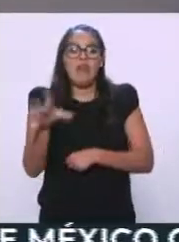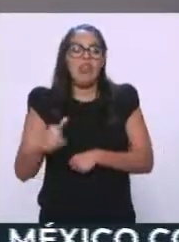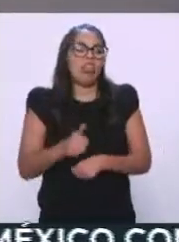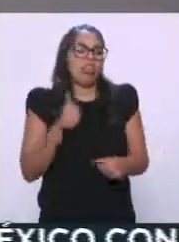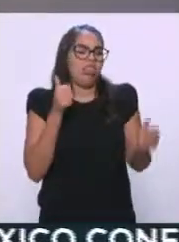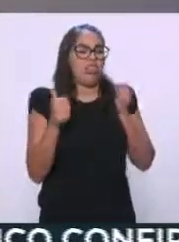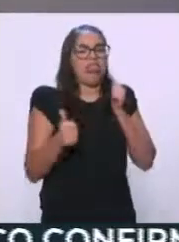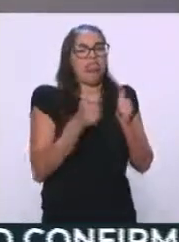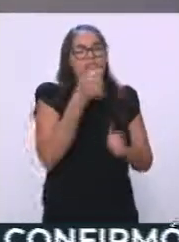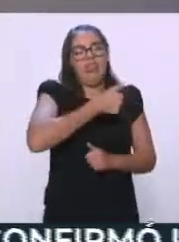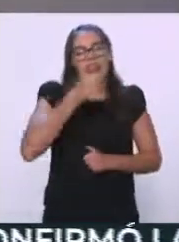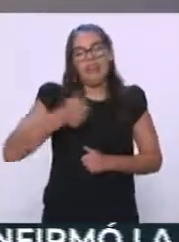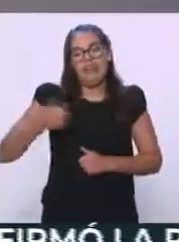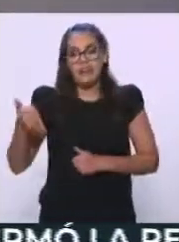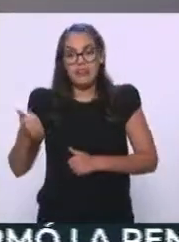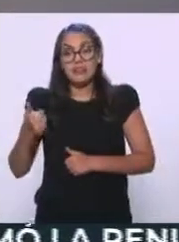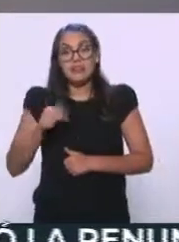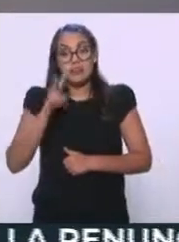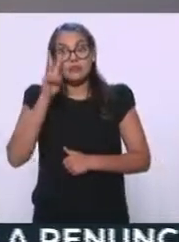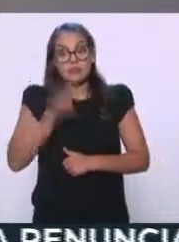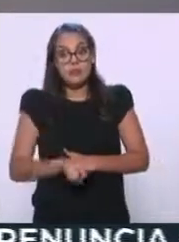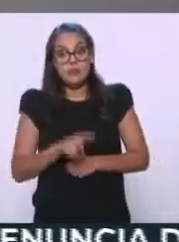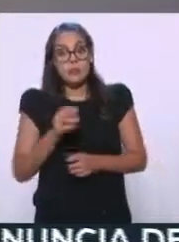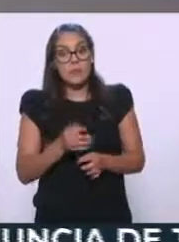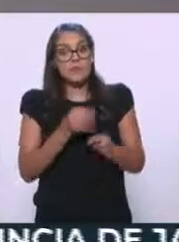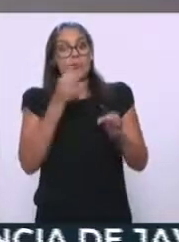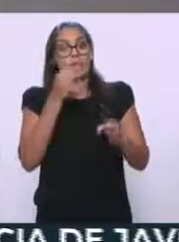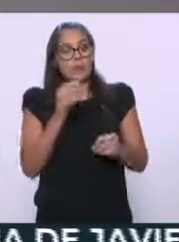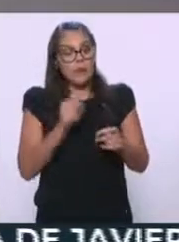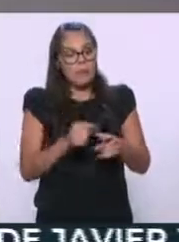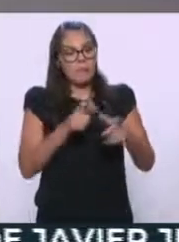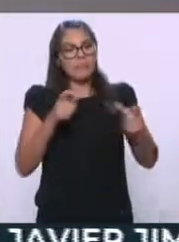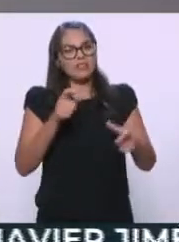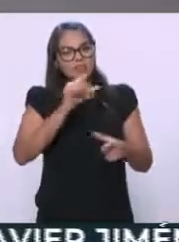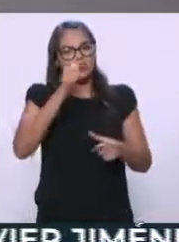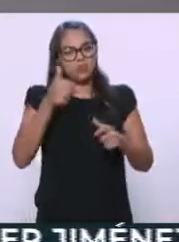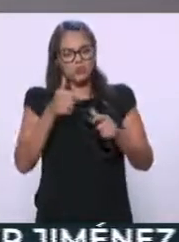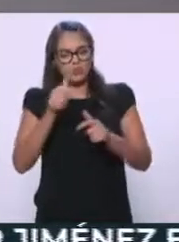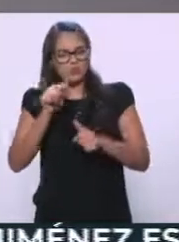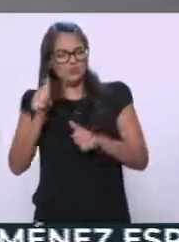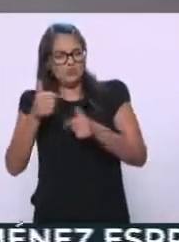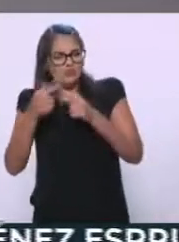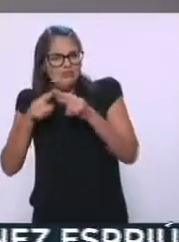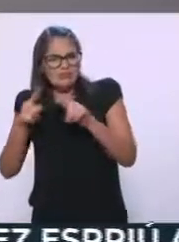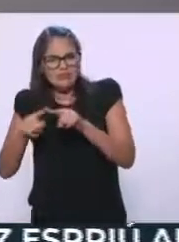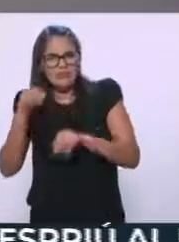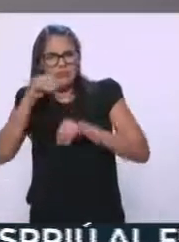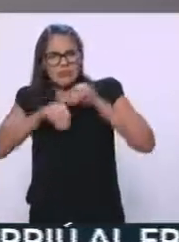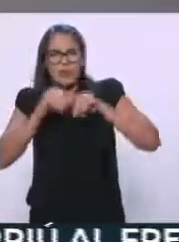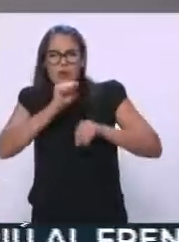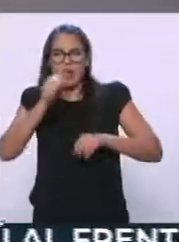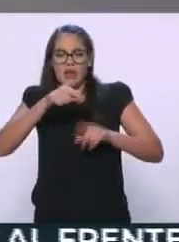pero inicialmente ese video fue amplificado por bots y por muchos medios pequeños sospechosos que lo hicieron tendencia